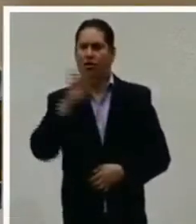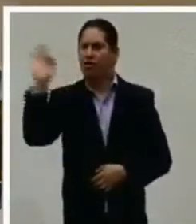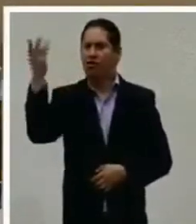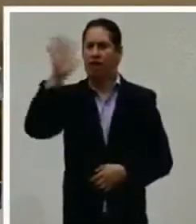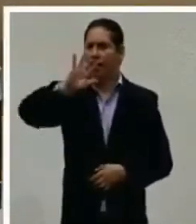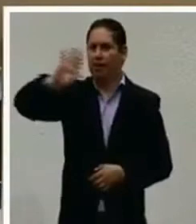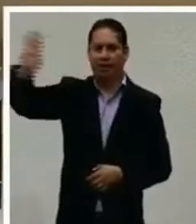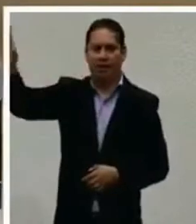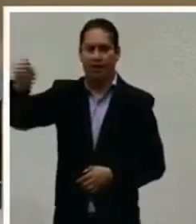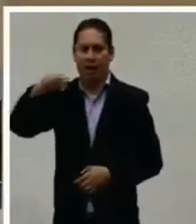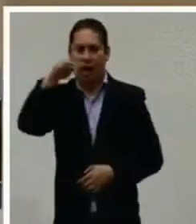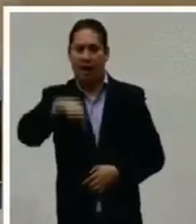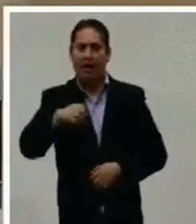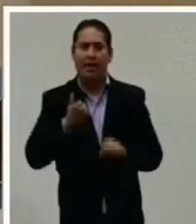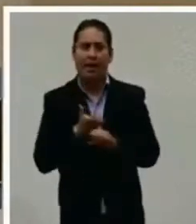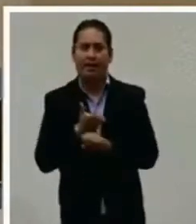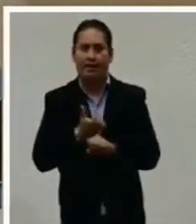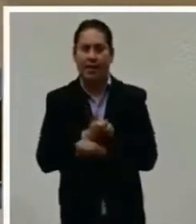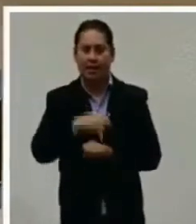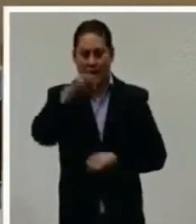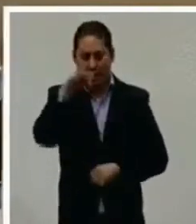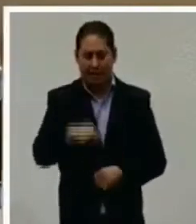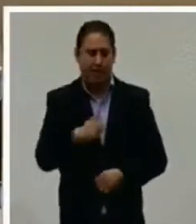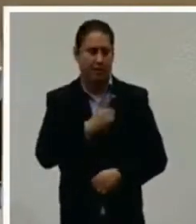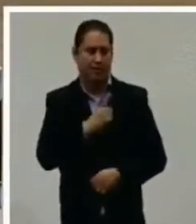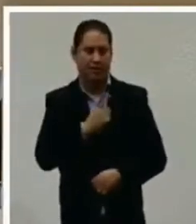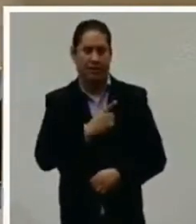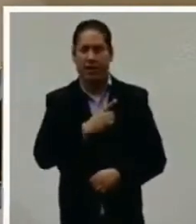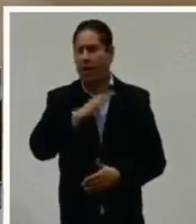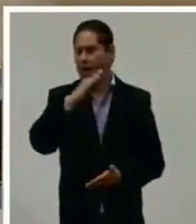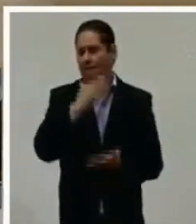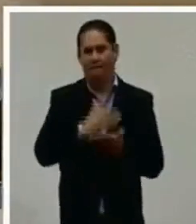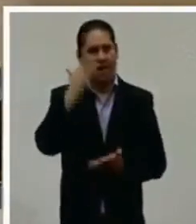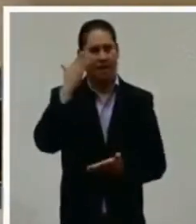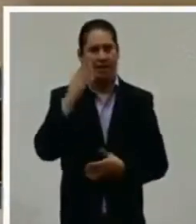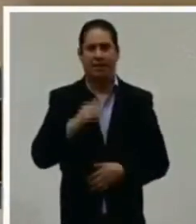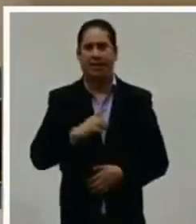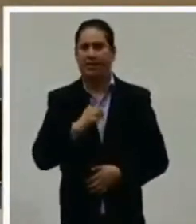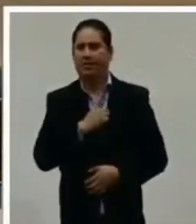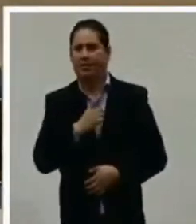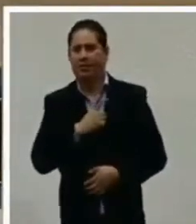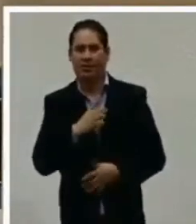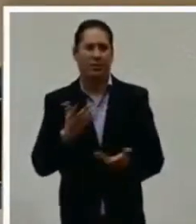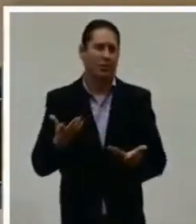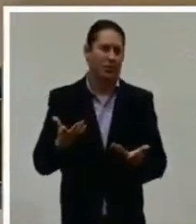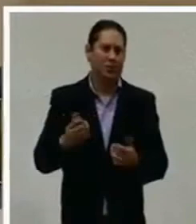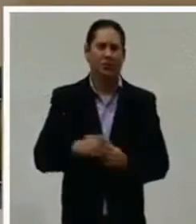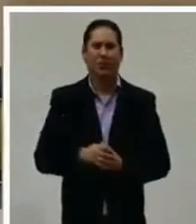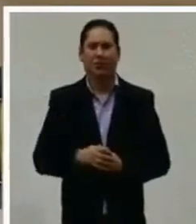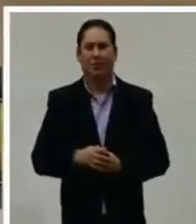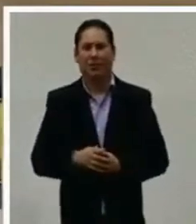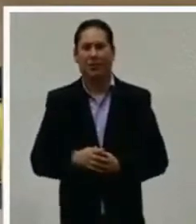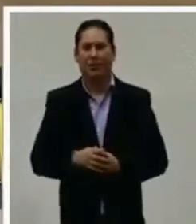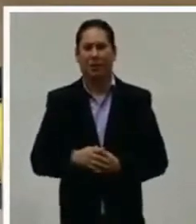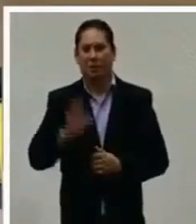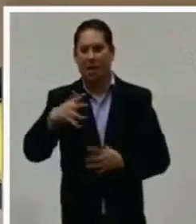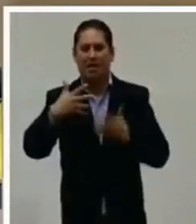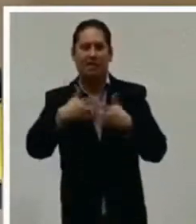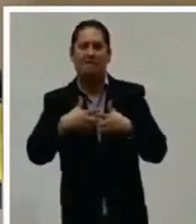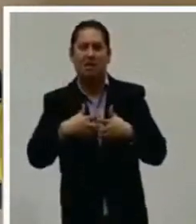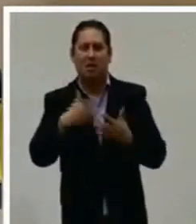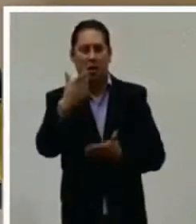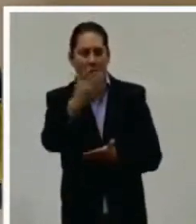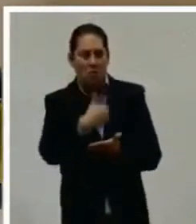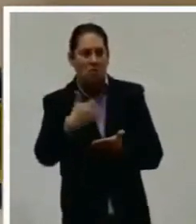federales, aplica para los registros locales. Y ya basta de partidos satélites, ya basta de franquicias, vamos